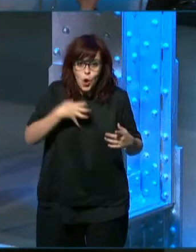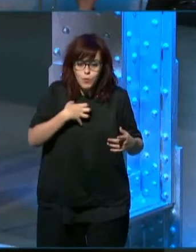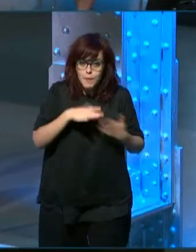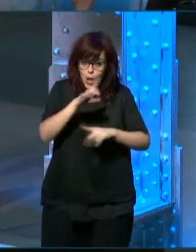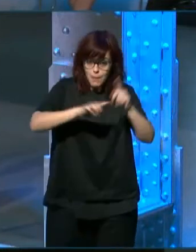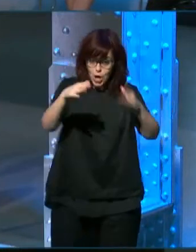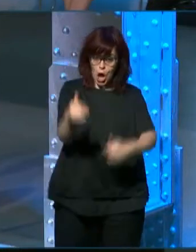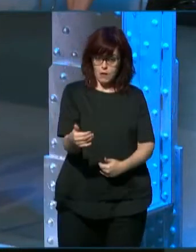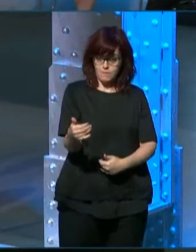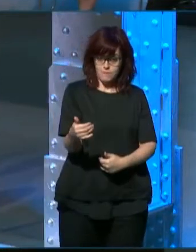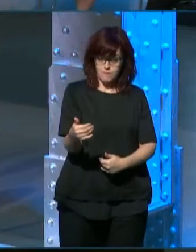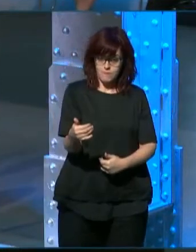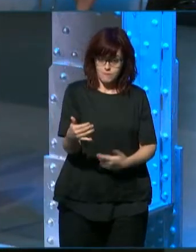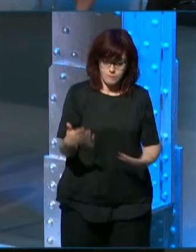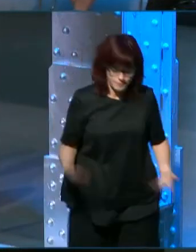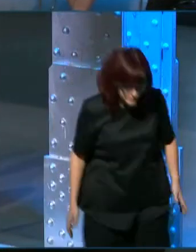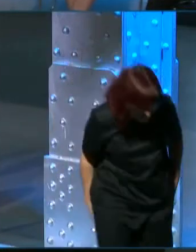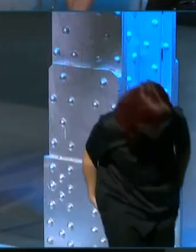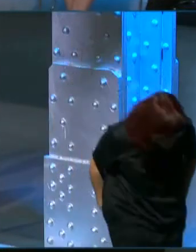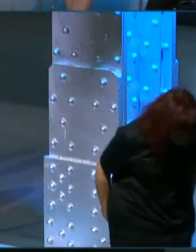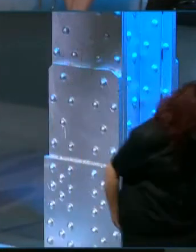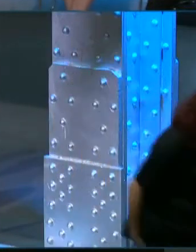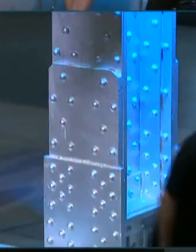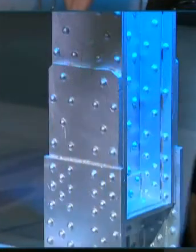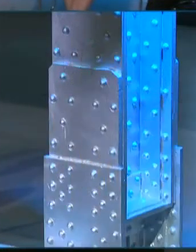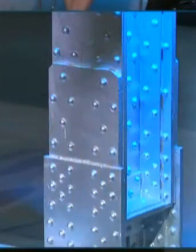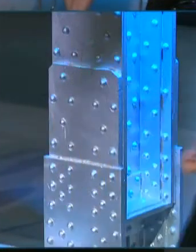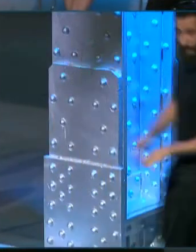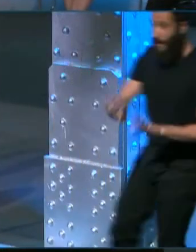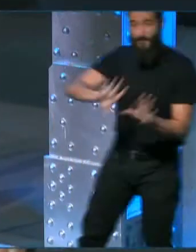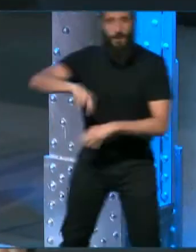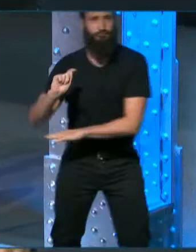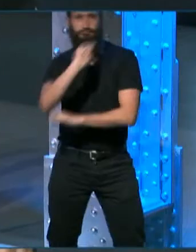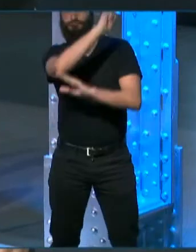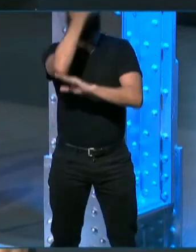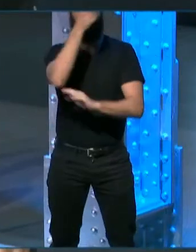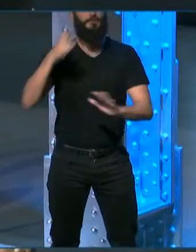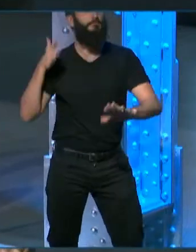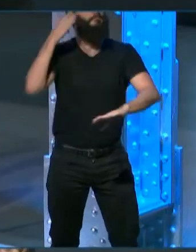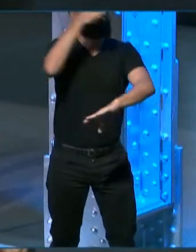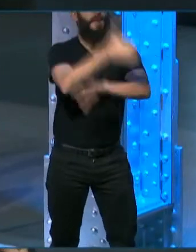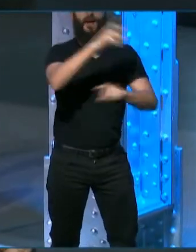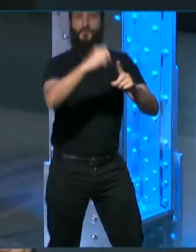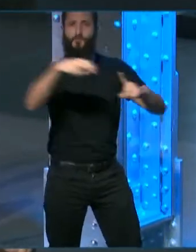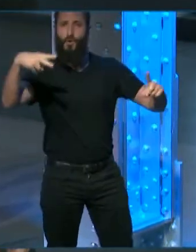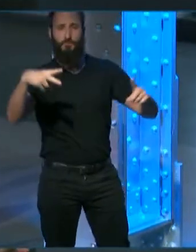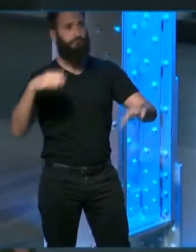problema. Entonces tú lo logras, lo consigues, te llaman, te llevan a los foros, como antes los circos